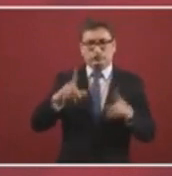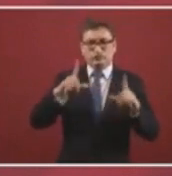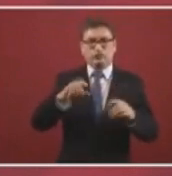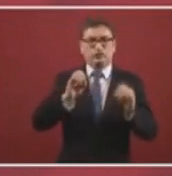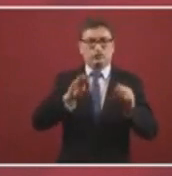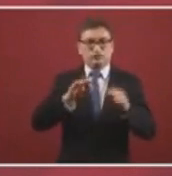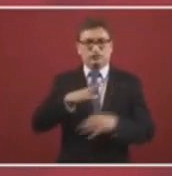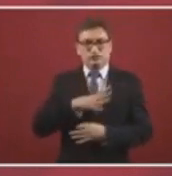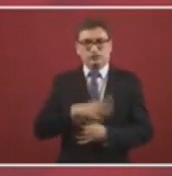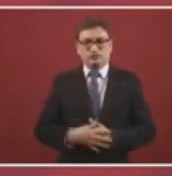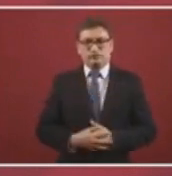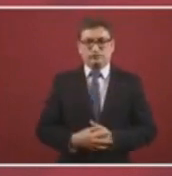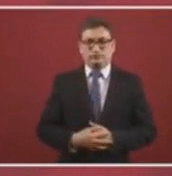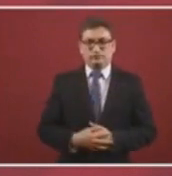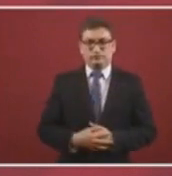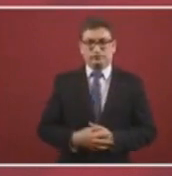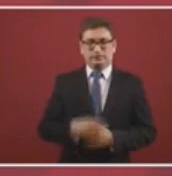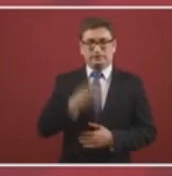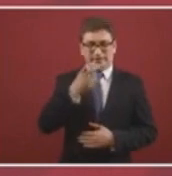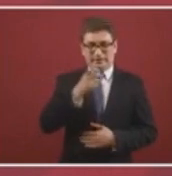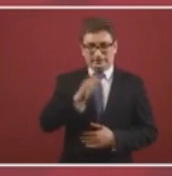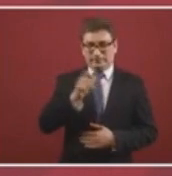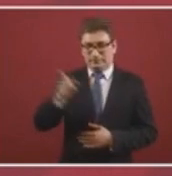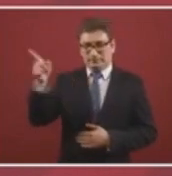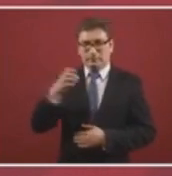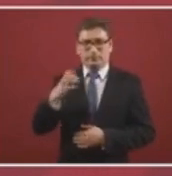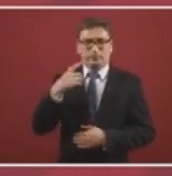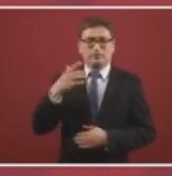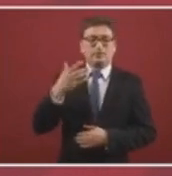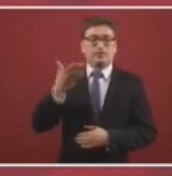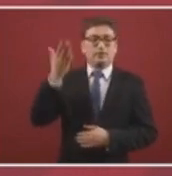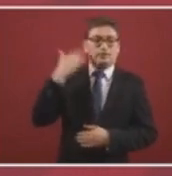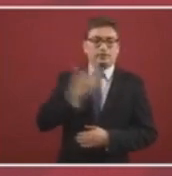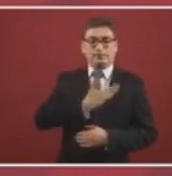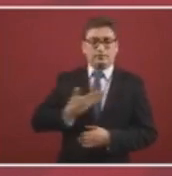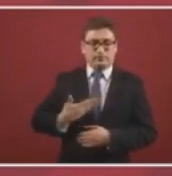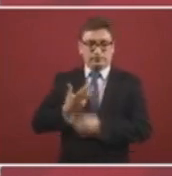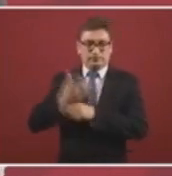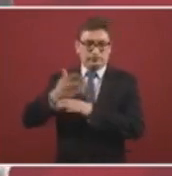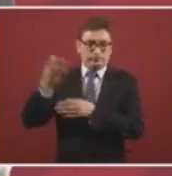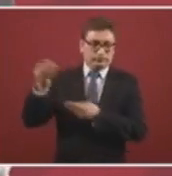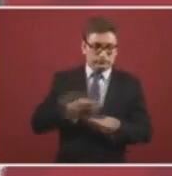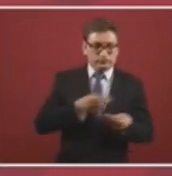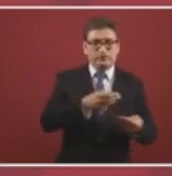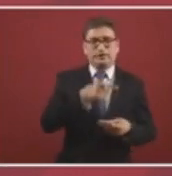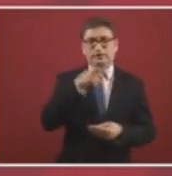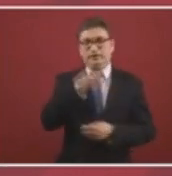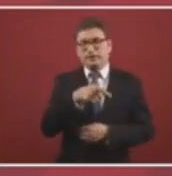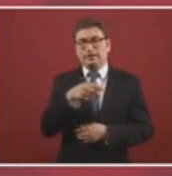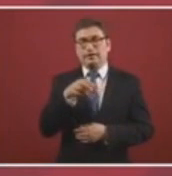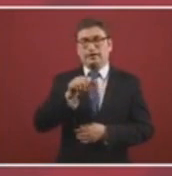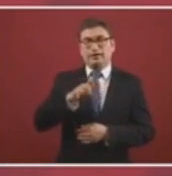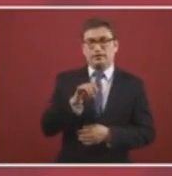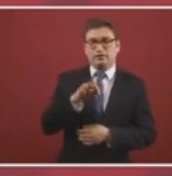oficina de esa visita. Es un buen presidente de